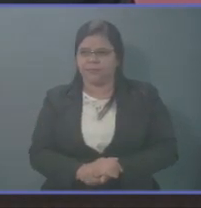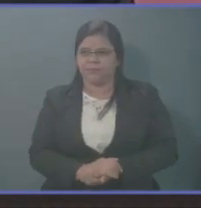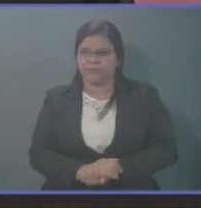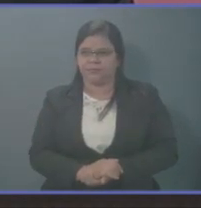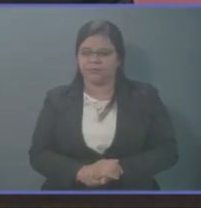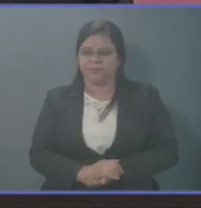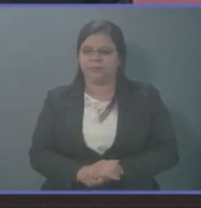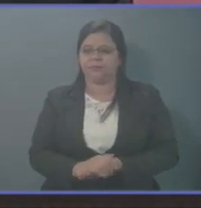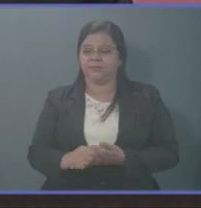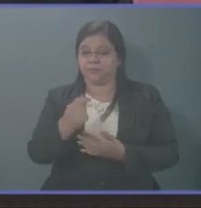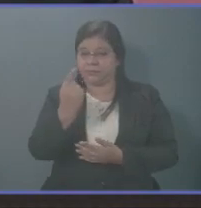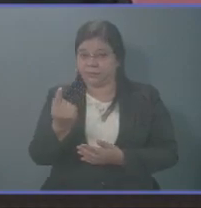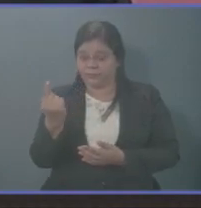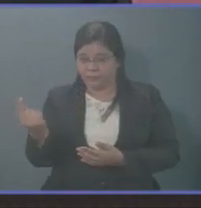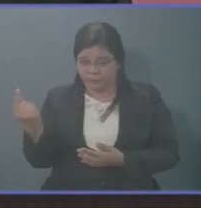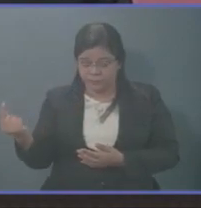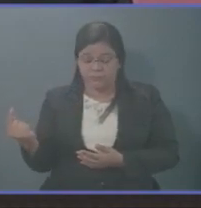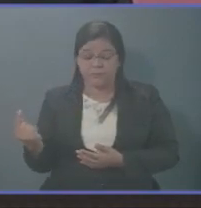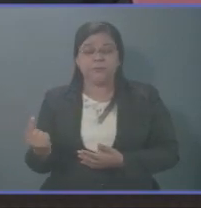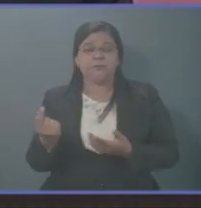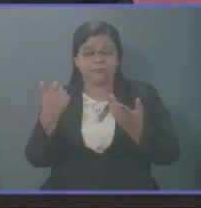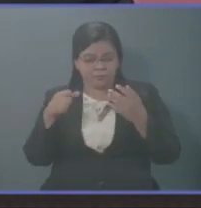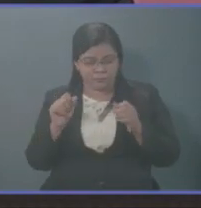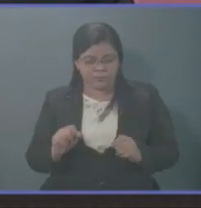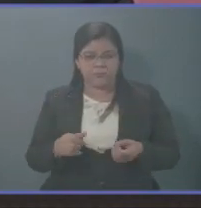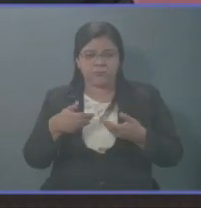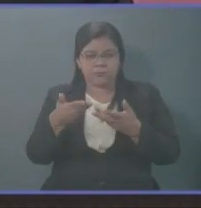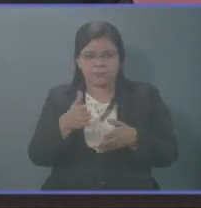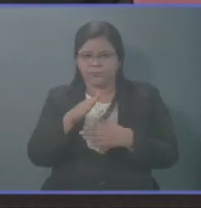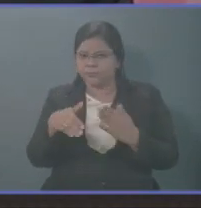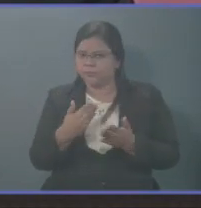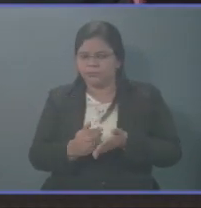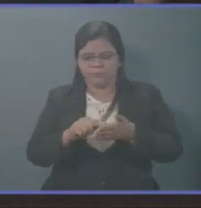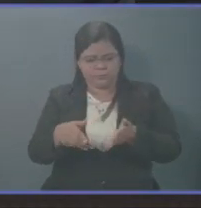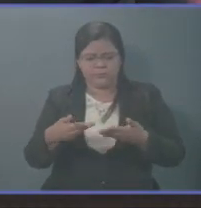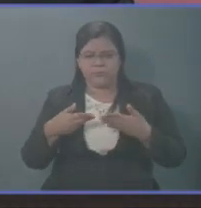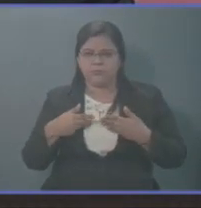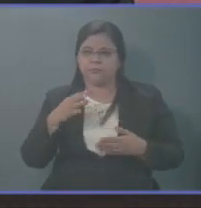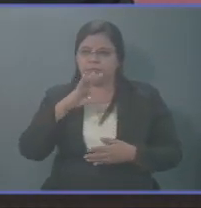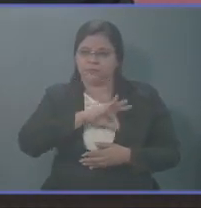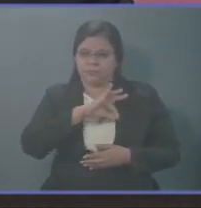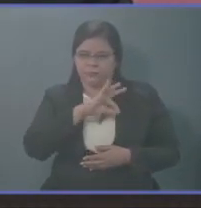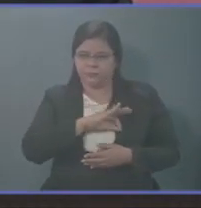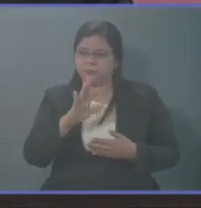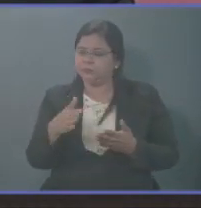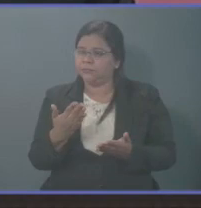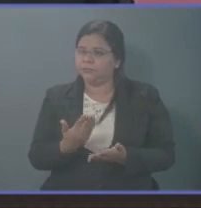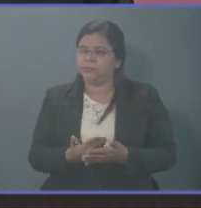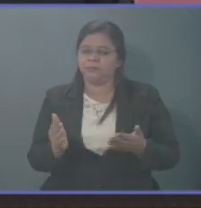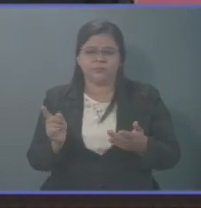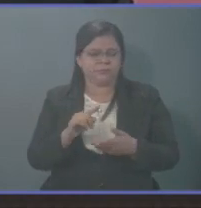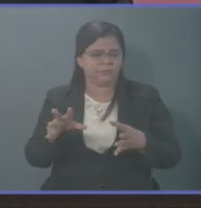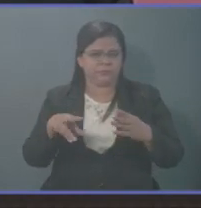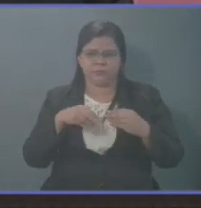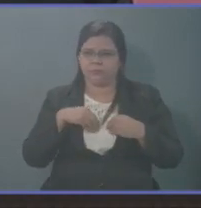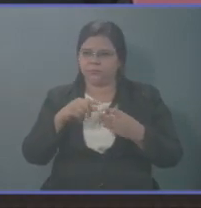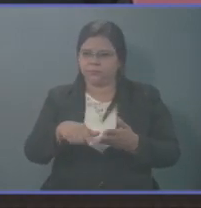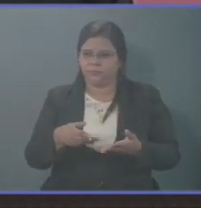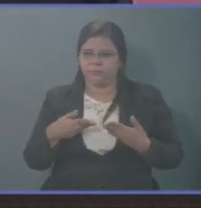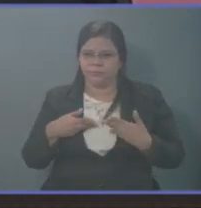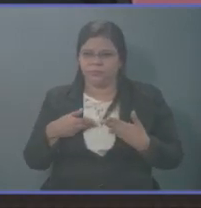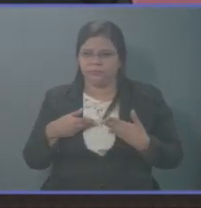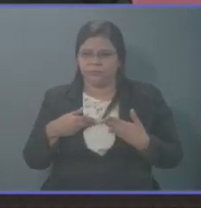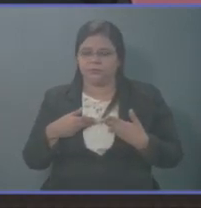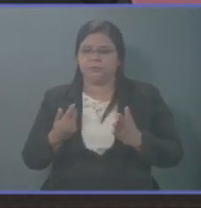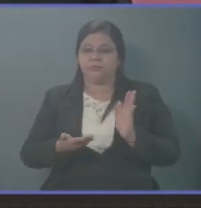Los contribuyentes podrán generar de todos los beneficios del presente decreto sin perjuicio del derecho de fiscalización